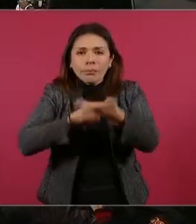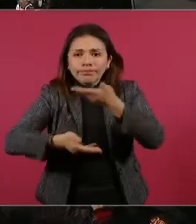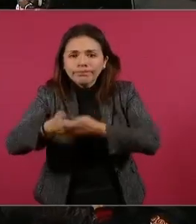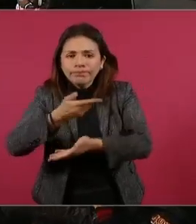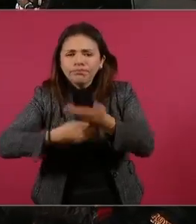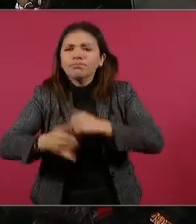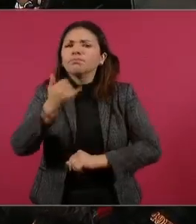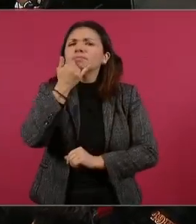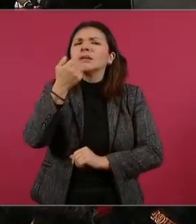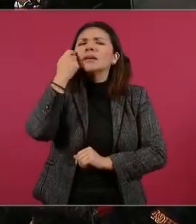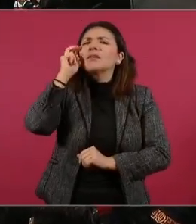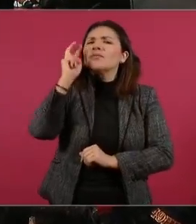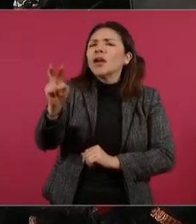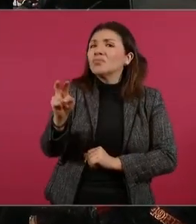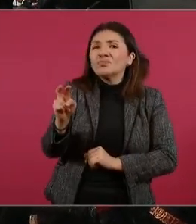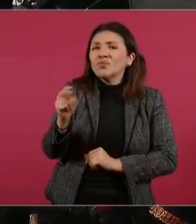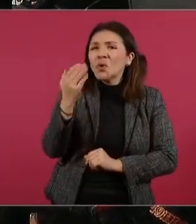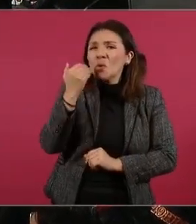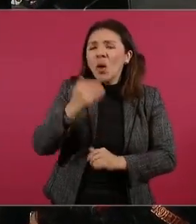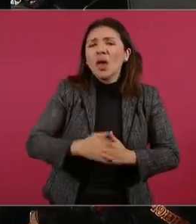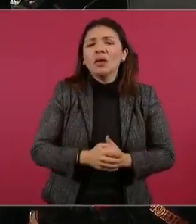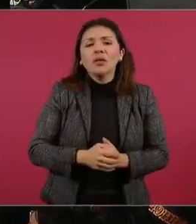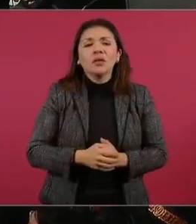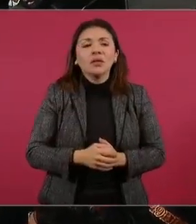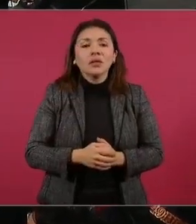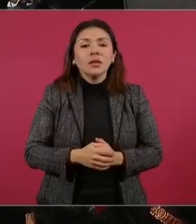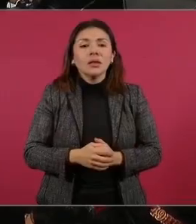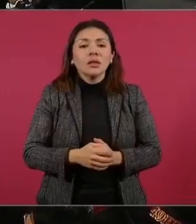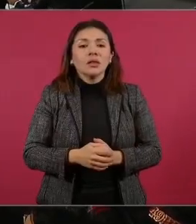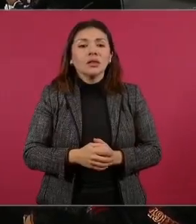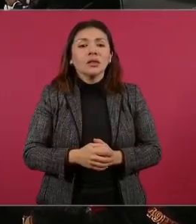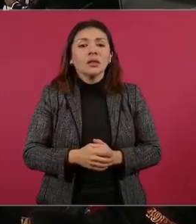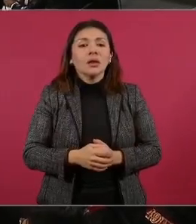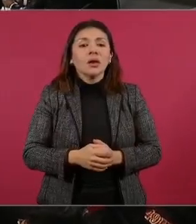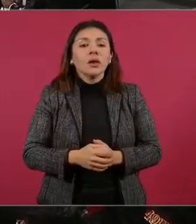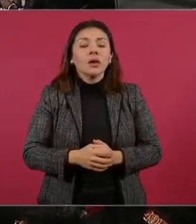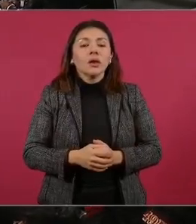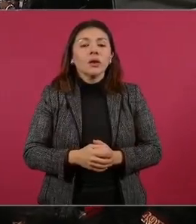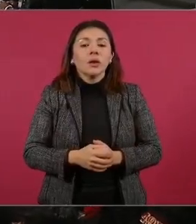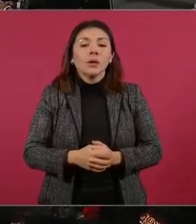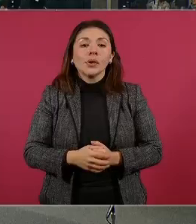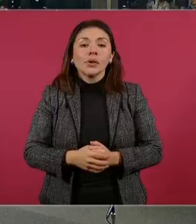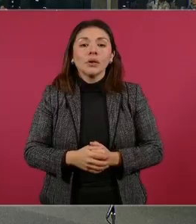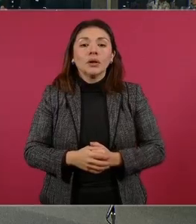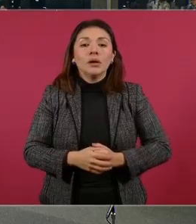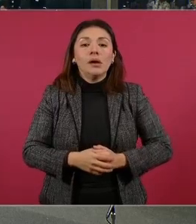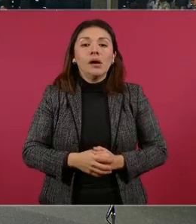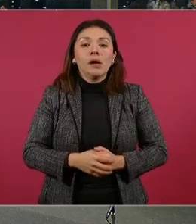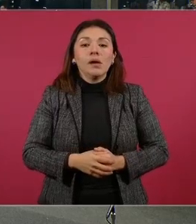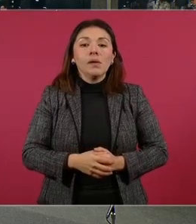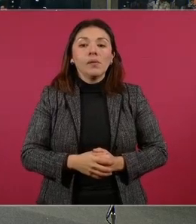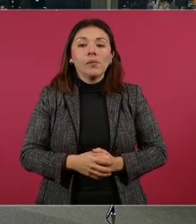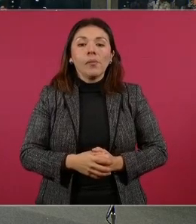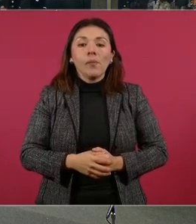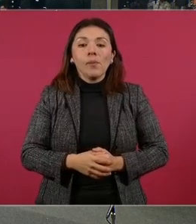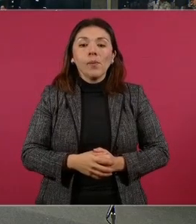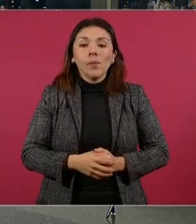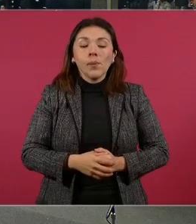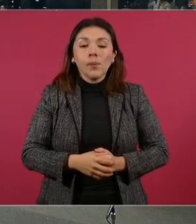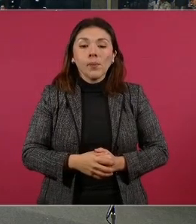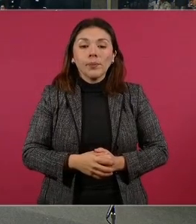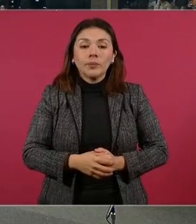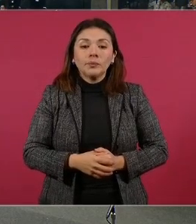no tendrás las fotos no lo hicieron varios pero mongabay fue el más completo para que se vea la línea TR Sí